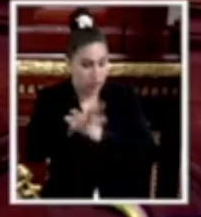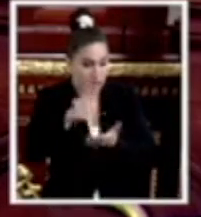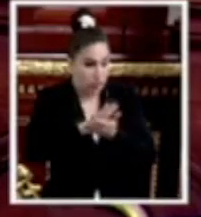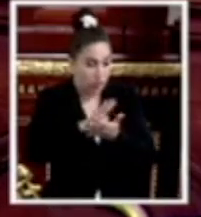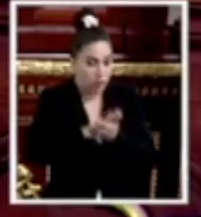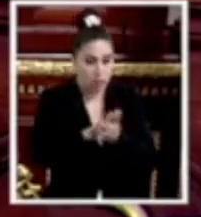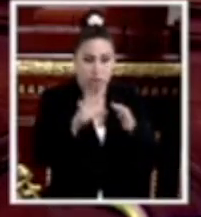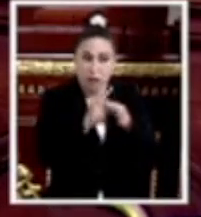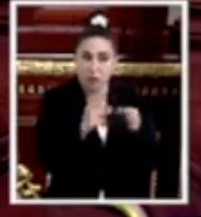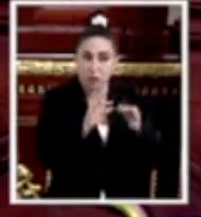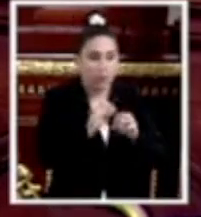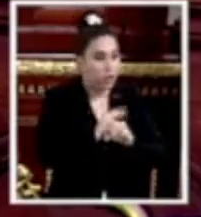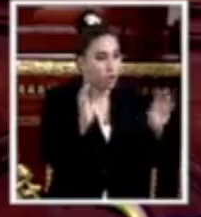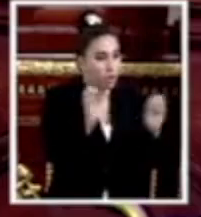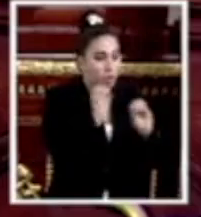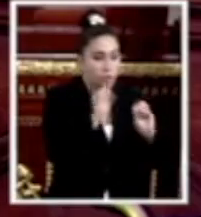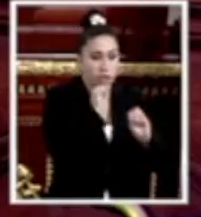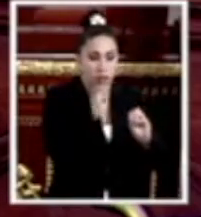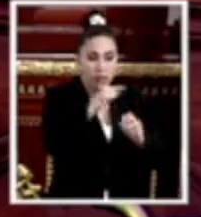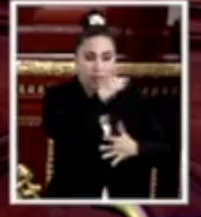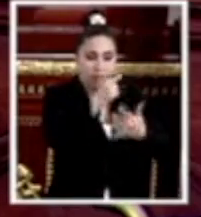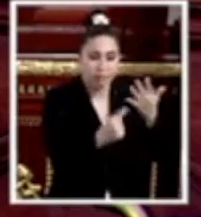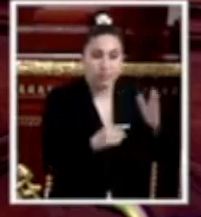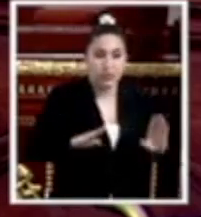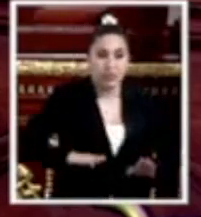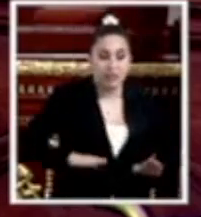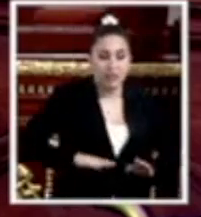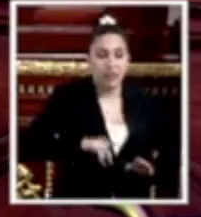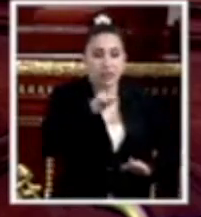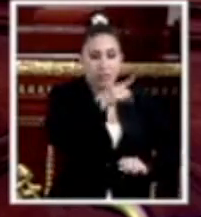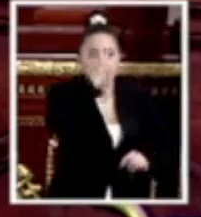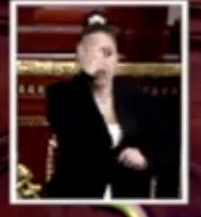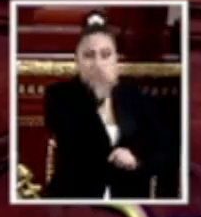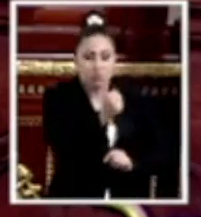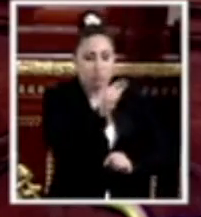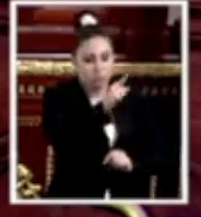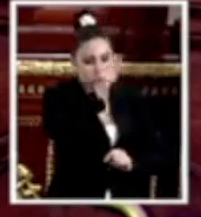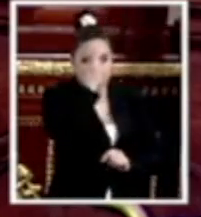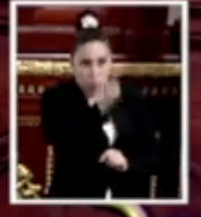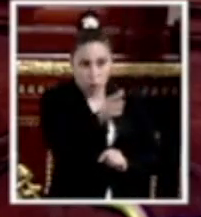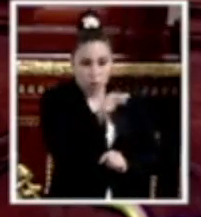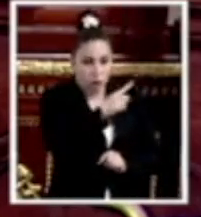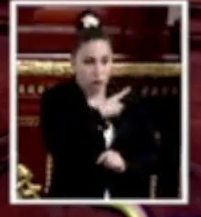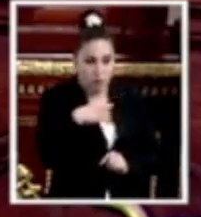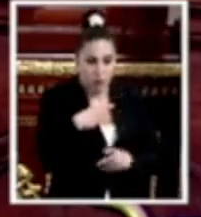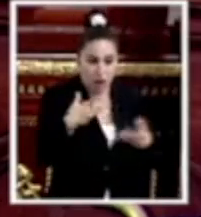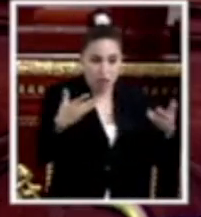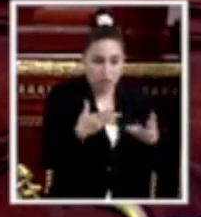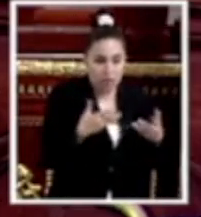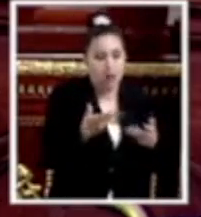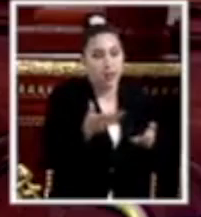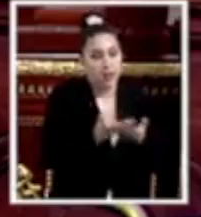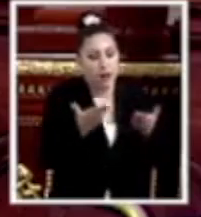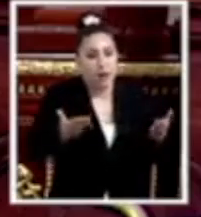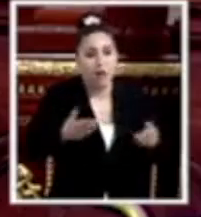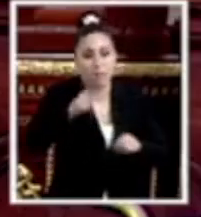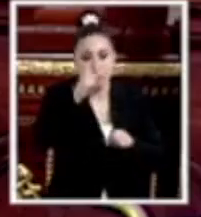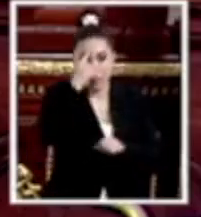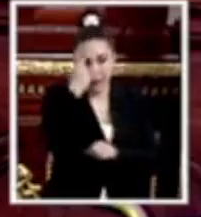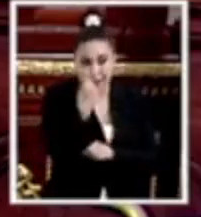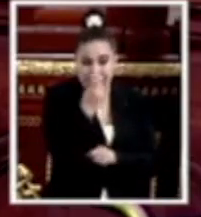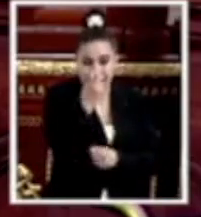claridad las conductas que se encuentran efectivamente prohibidas a fin de que en la normatividad se